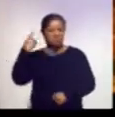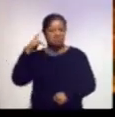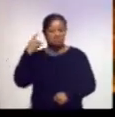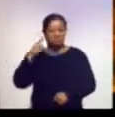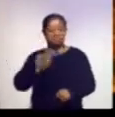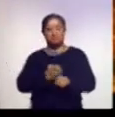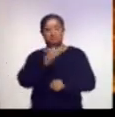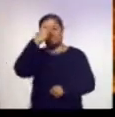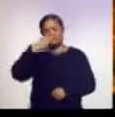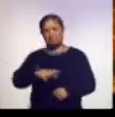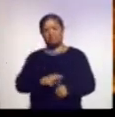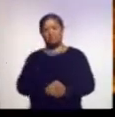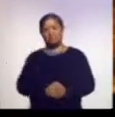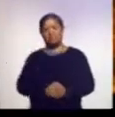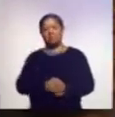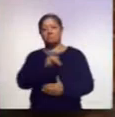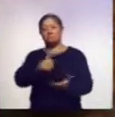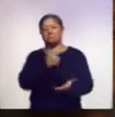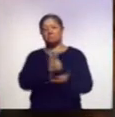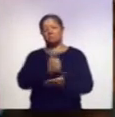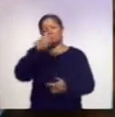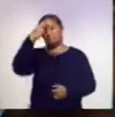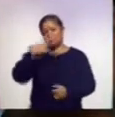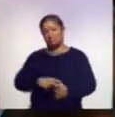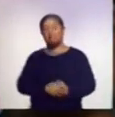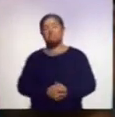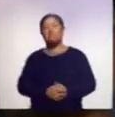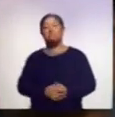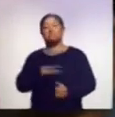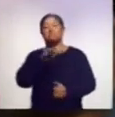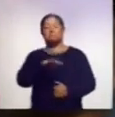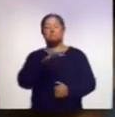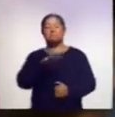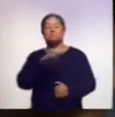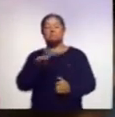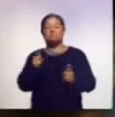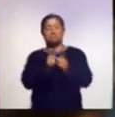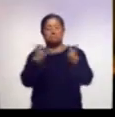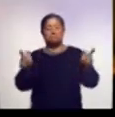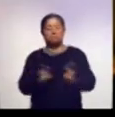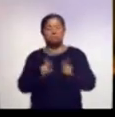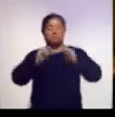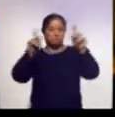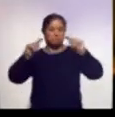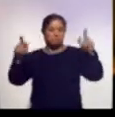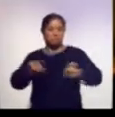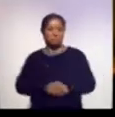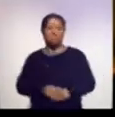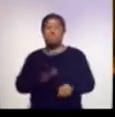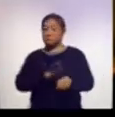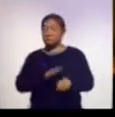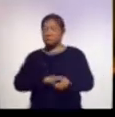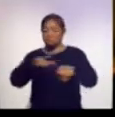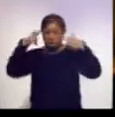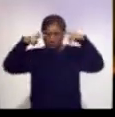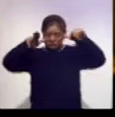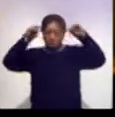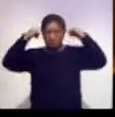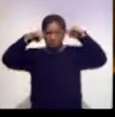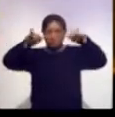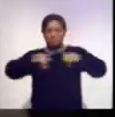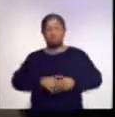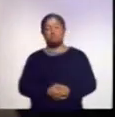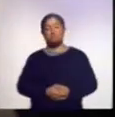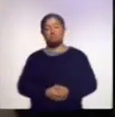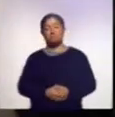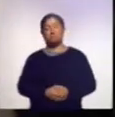el Estado de México y la Ciudad de México, así como de 19 compañías tlaxcaltecas, principalmente de Huamantla. González